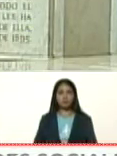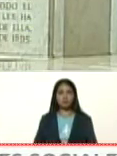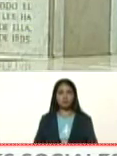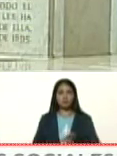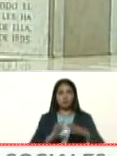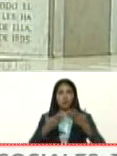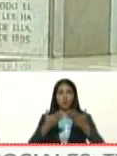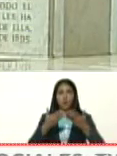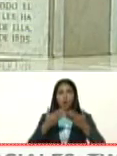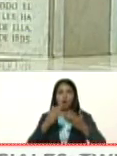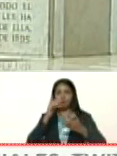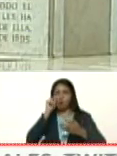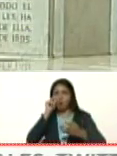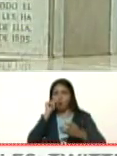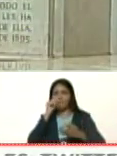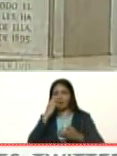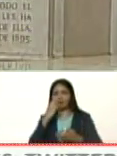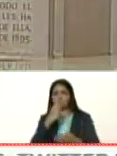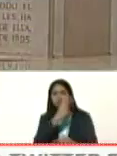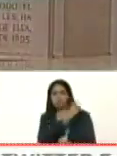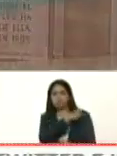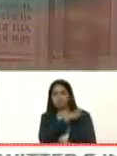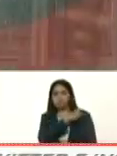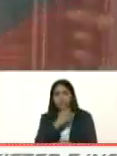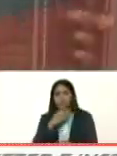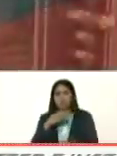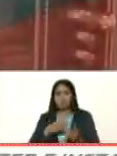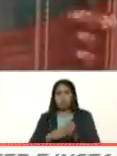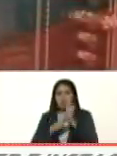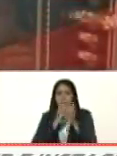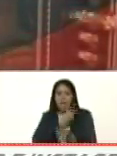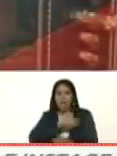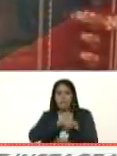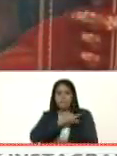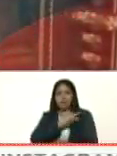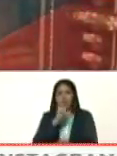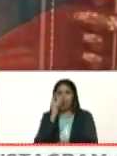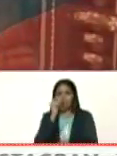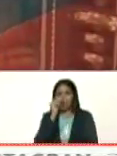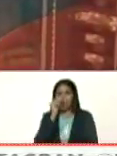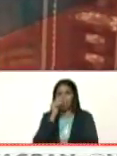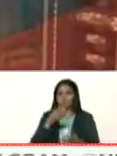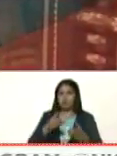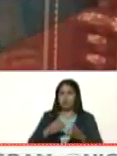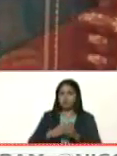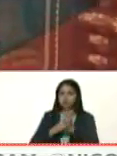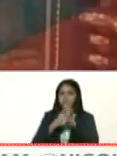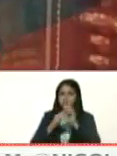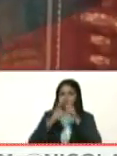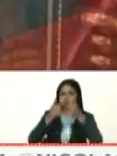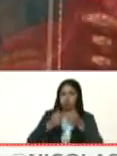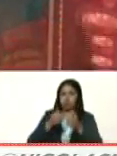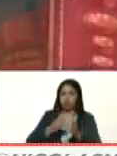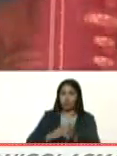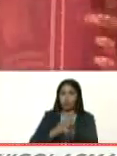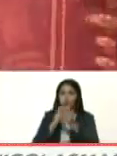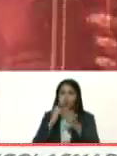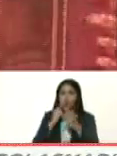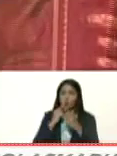el general Barreiro, comandante español de las tropas realistas, ordenó